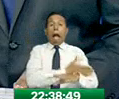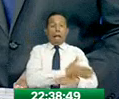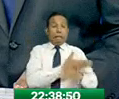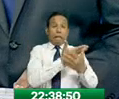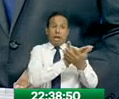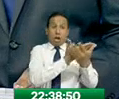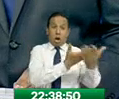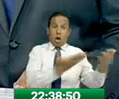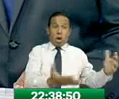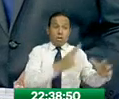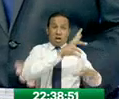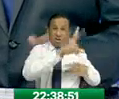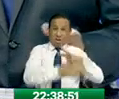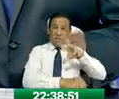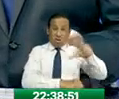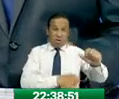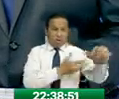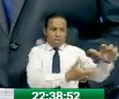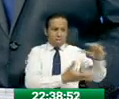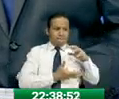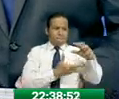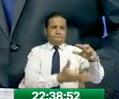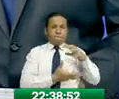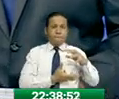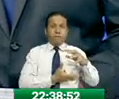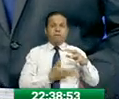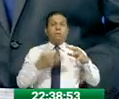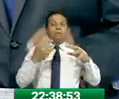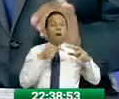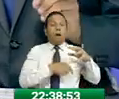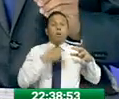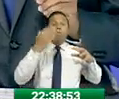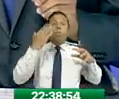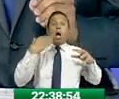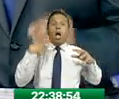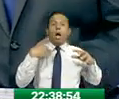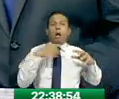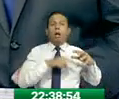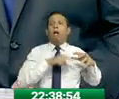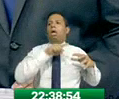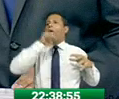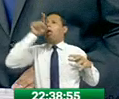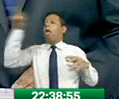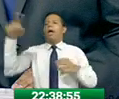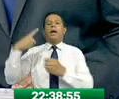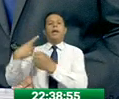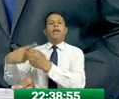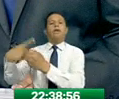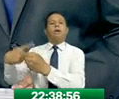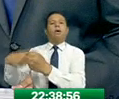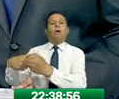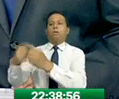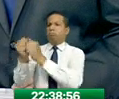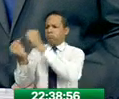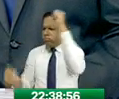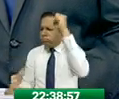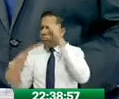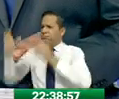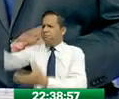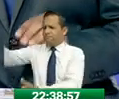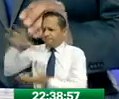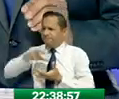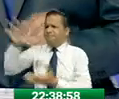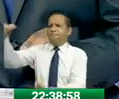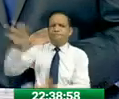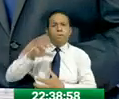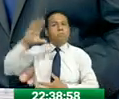de Guayas fue recuperada en el sector de Valle de los Chillos. De acuerdo a la información otorgada por agentes de la Policía Judicial de Quito, el